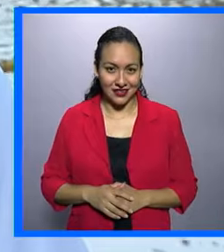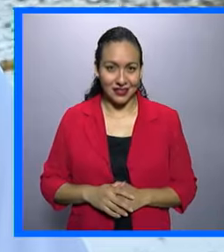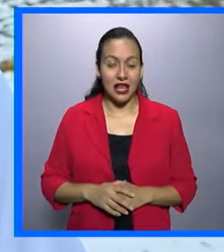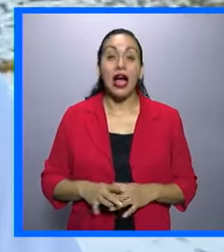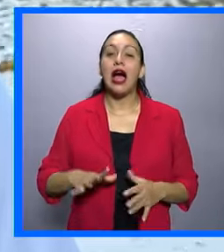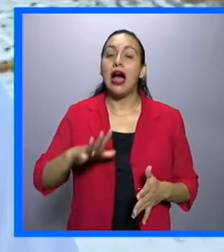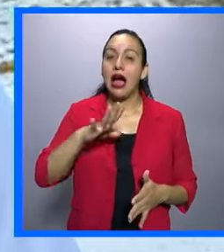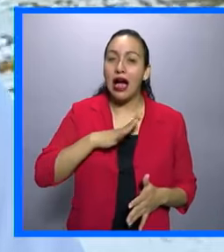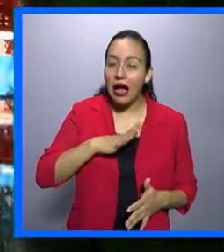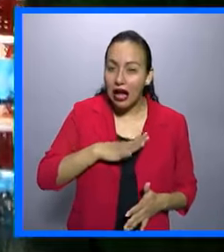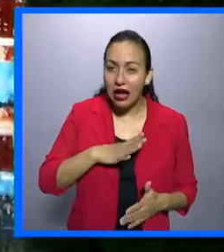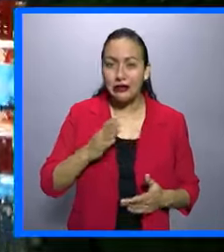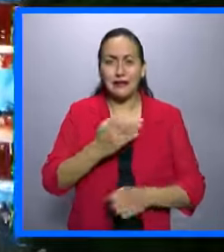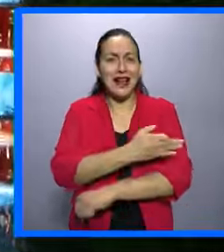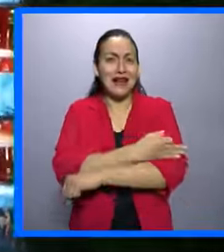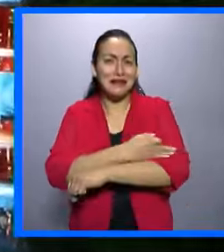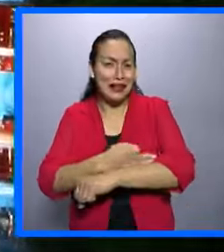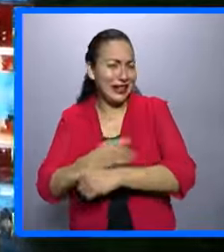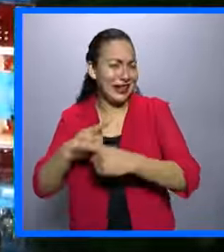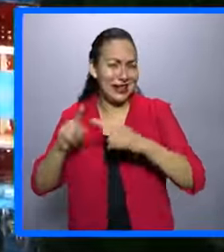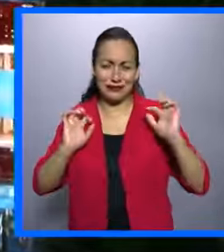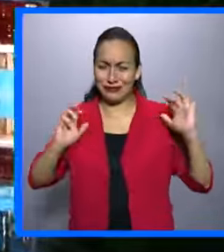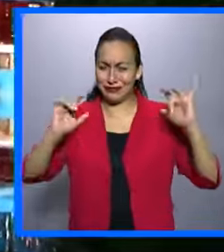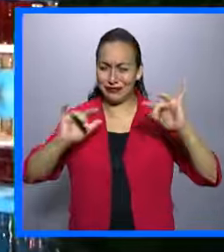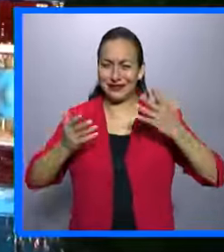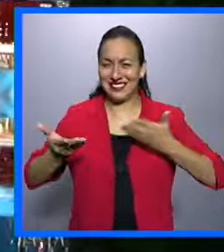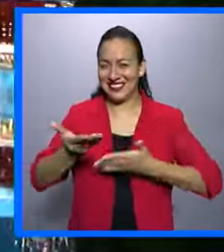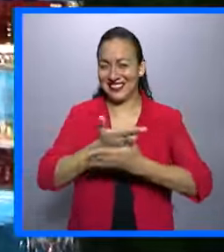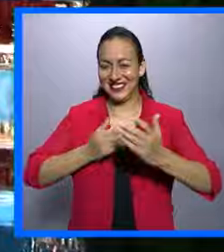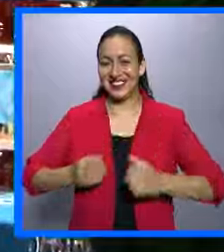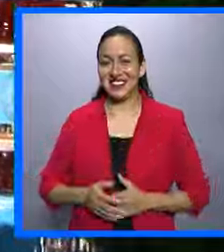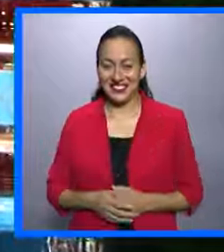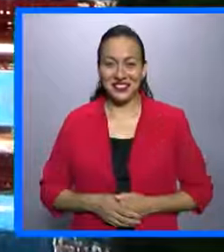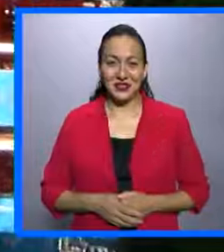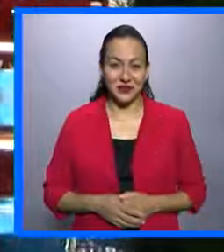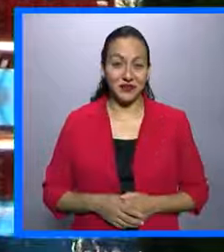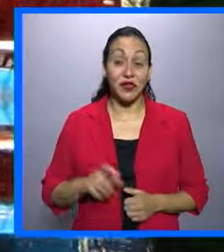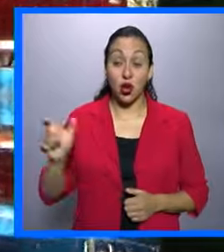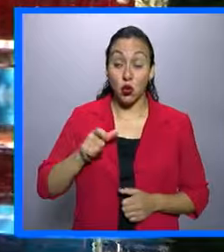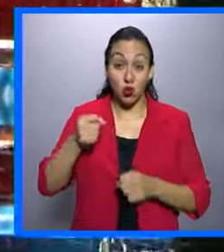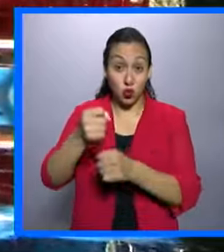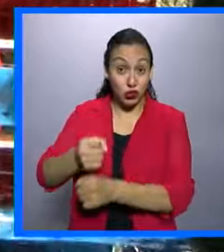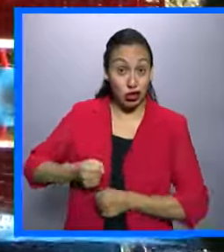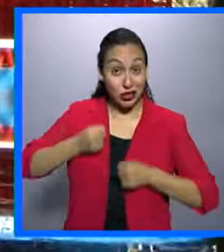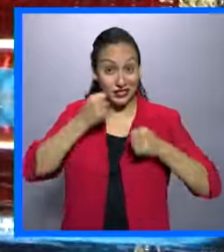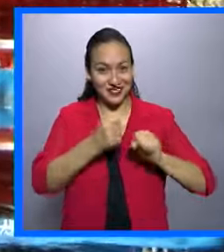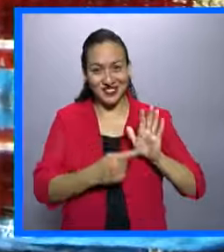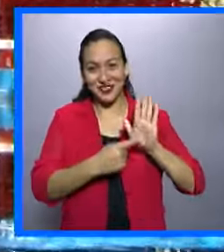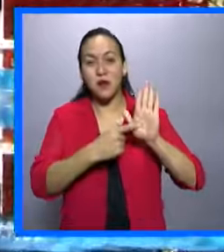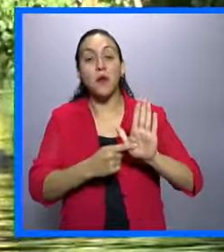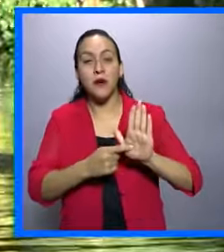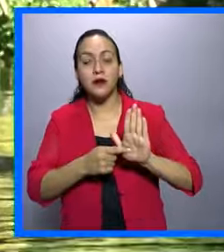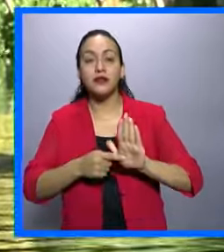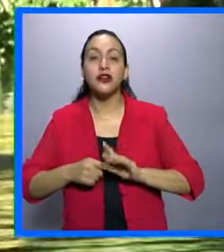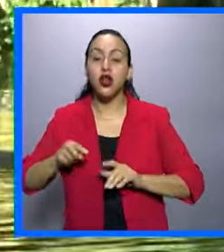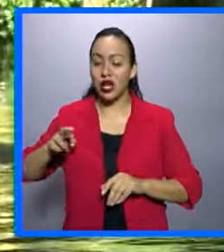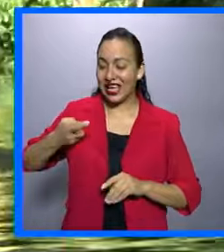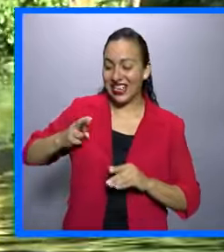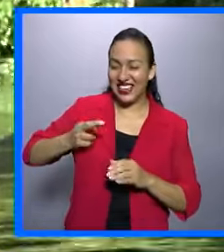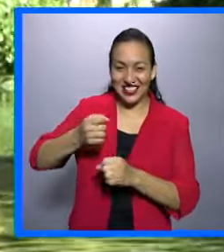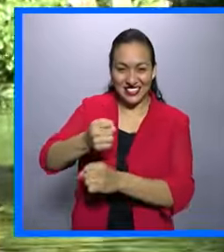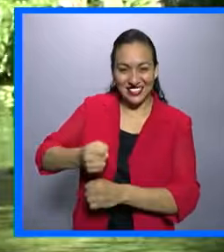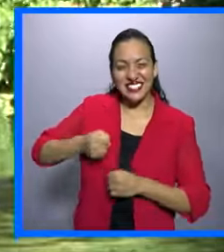todas las familias. En medio de color y tradición, Xochimilco demostró una vez más que sus canales son el